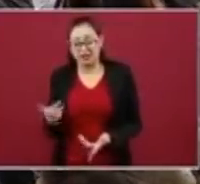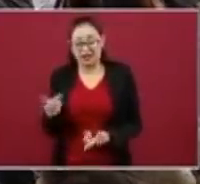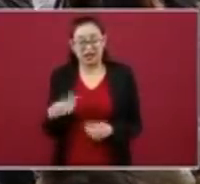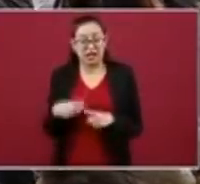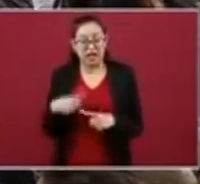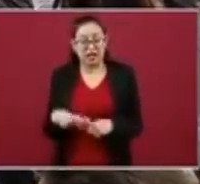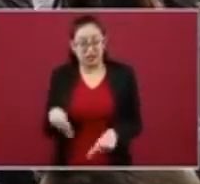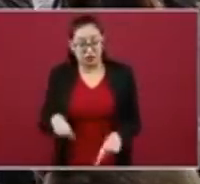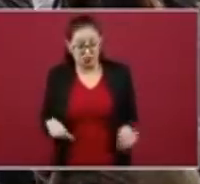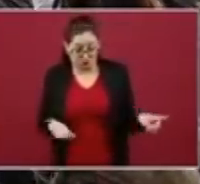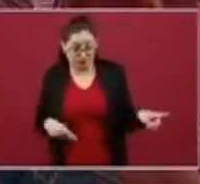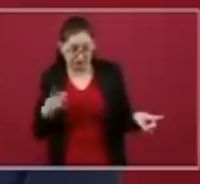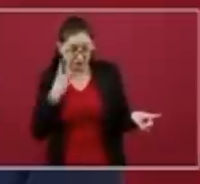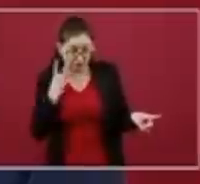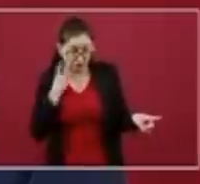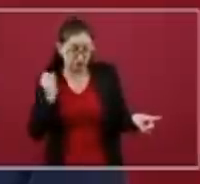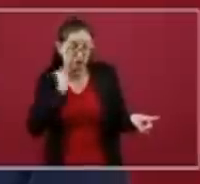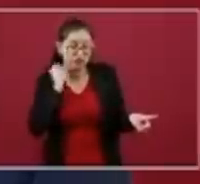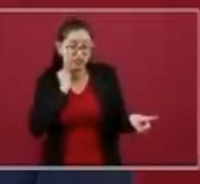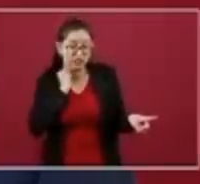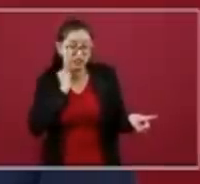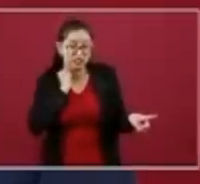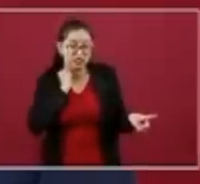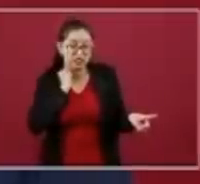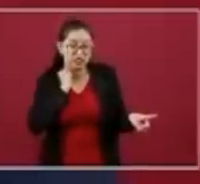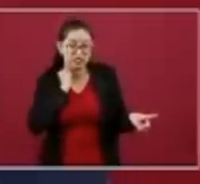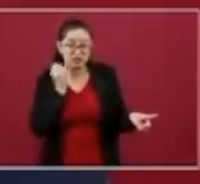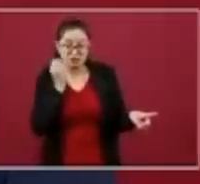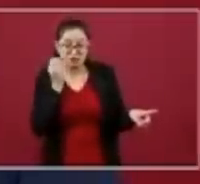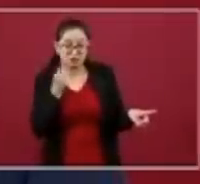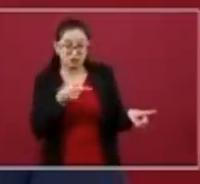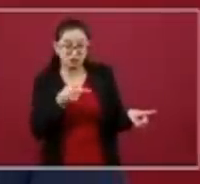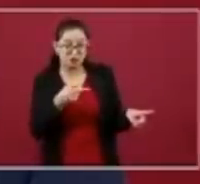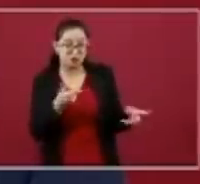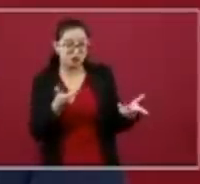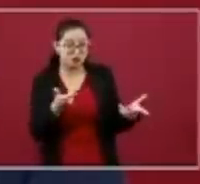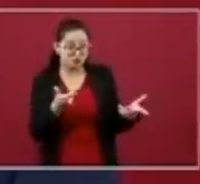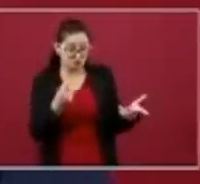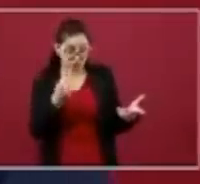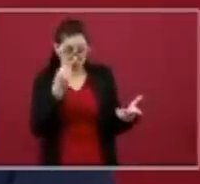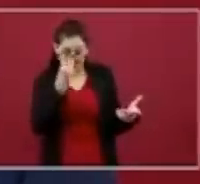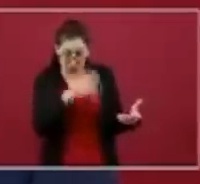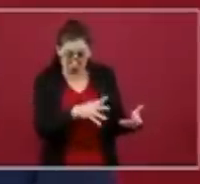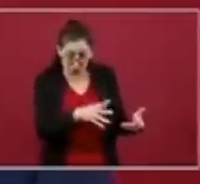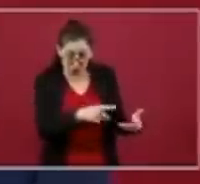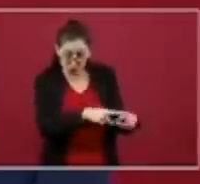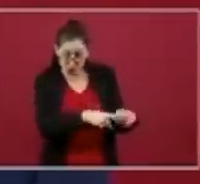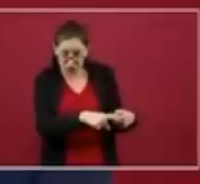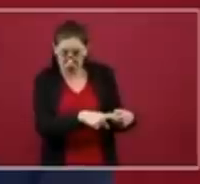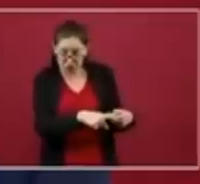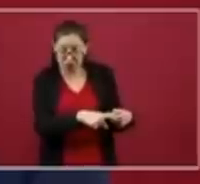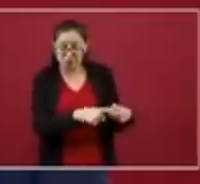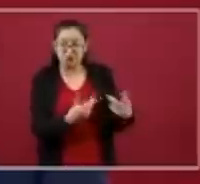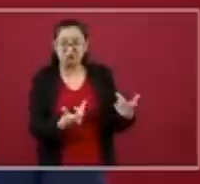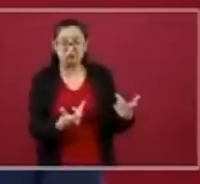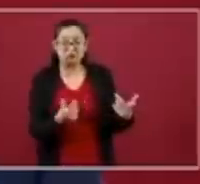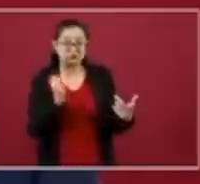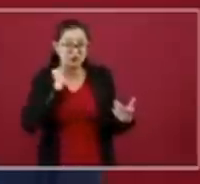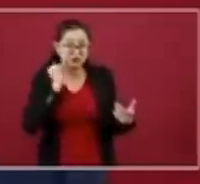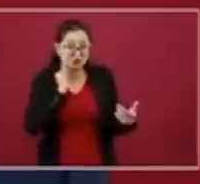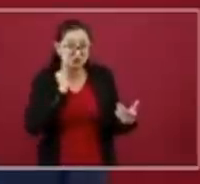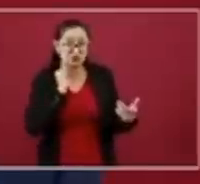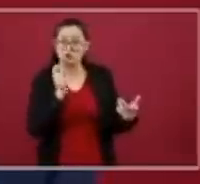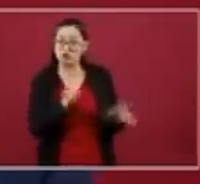culpando a un legislador de Morelos, a un diputado local, a un diputado federal, a un senador,